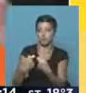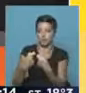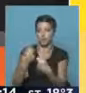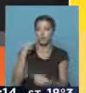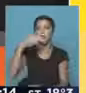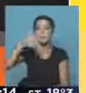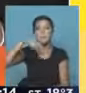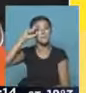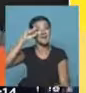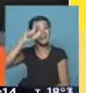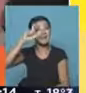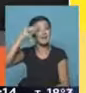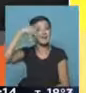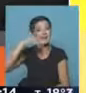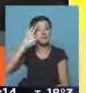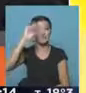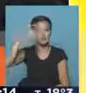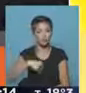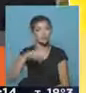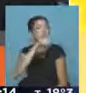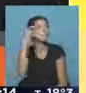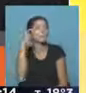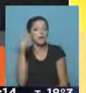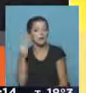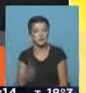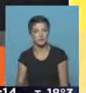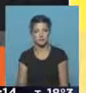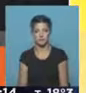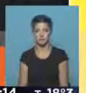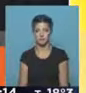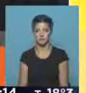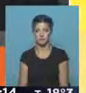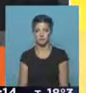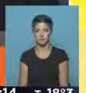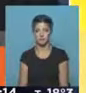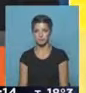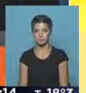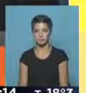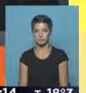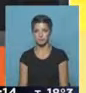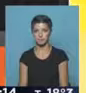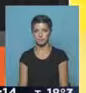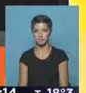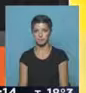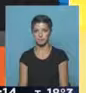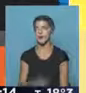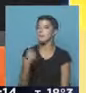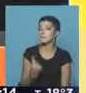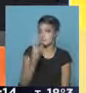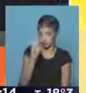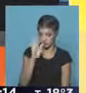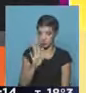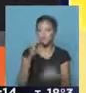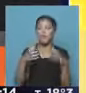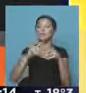inesperado de Mélenchon. ¿Qué lectura haces de esto? Bueno, justamente, el primer fenómeno es que el Partido